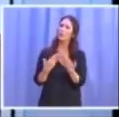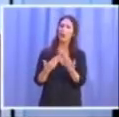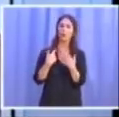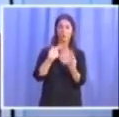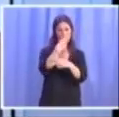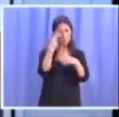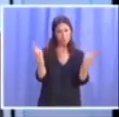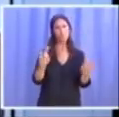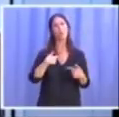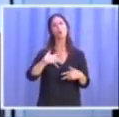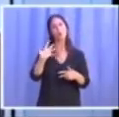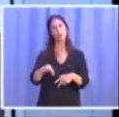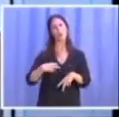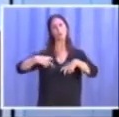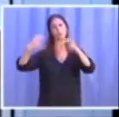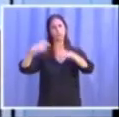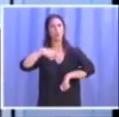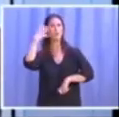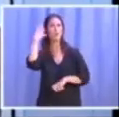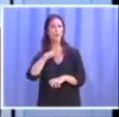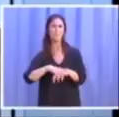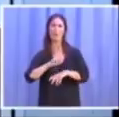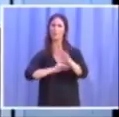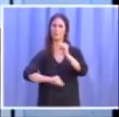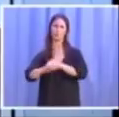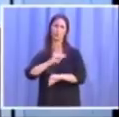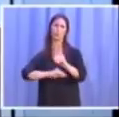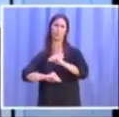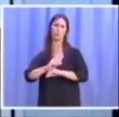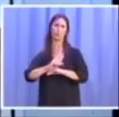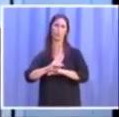demostrado que soy capaz de sentarme con Rajoy para solucionar